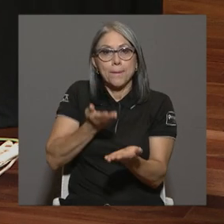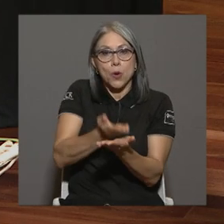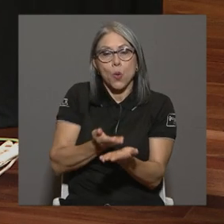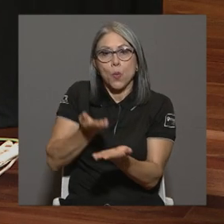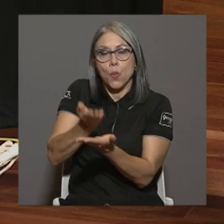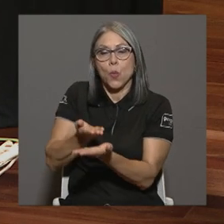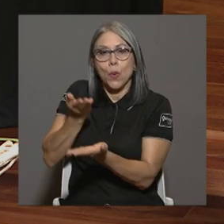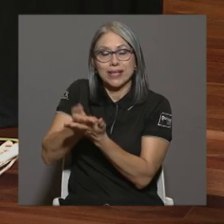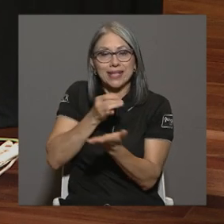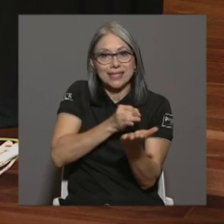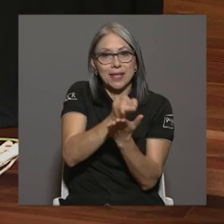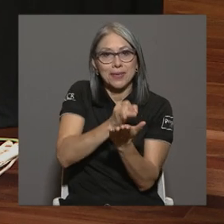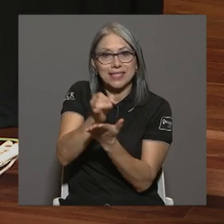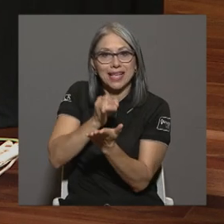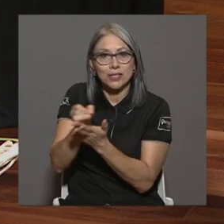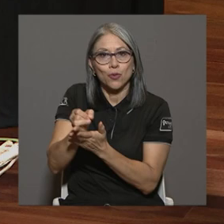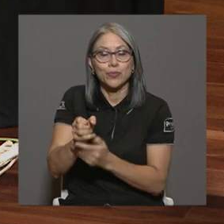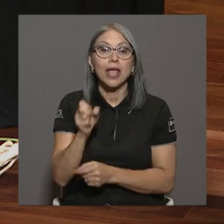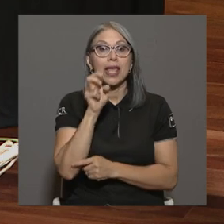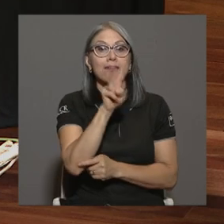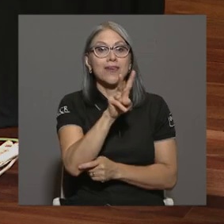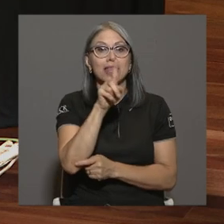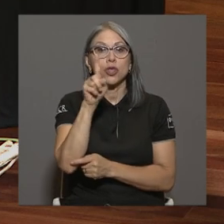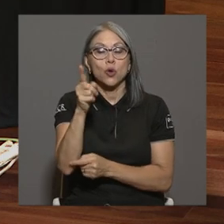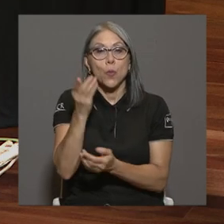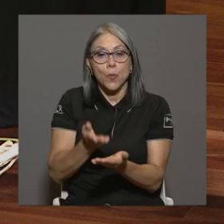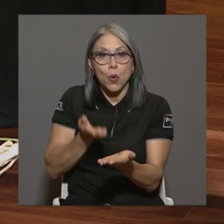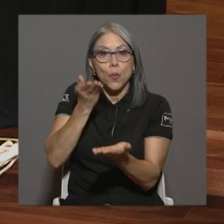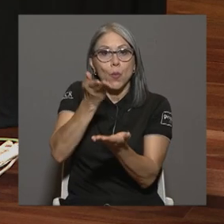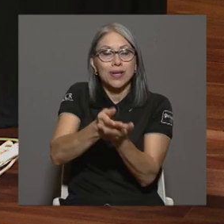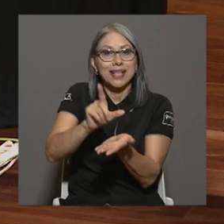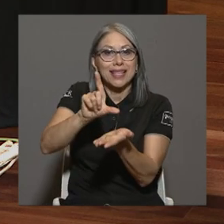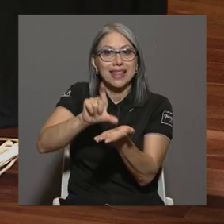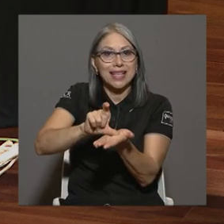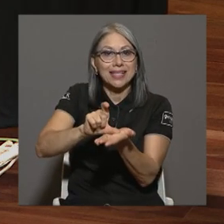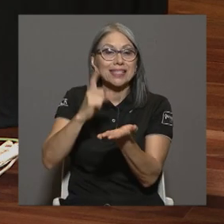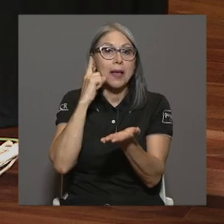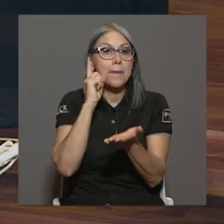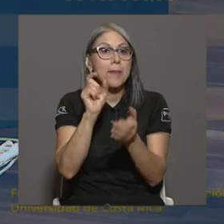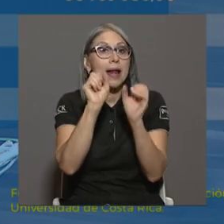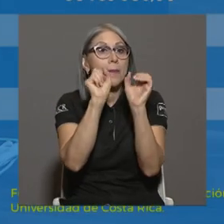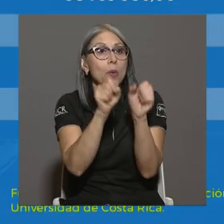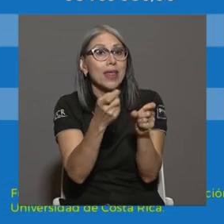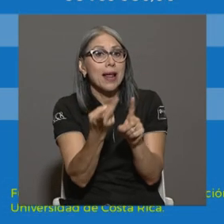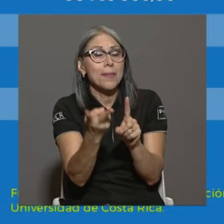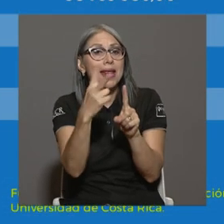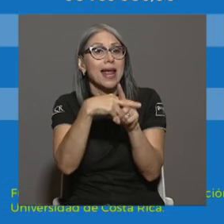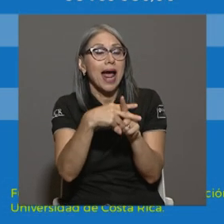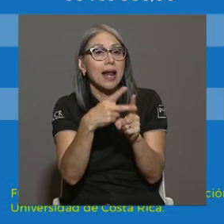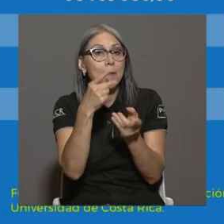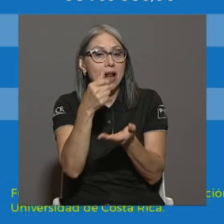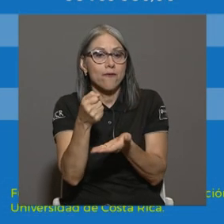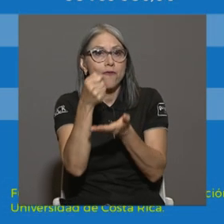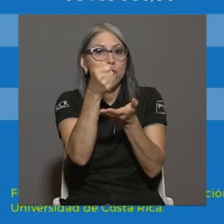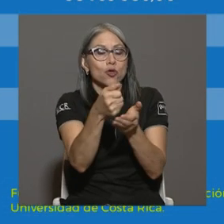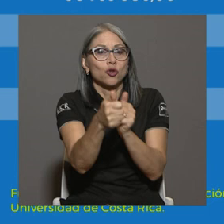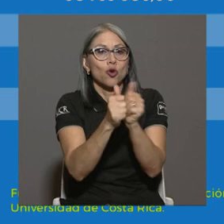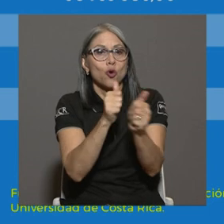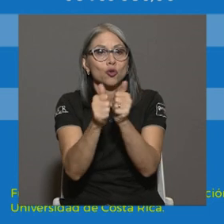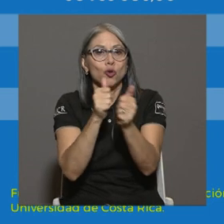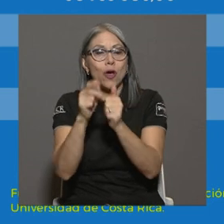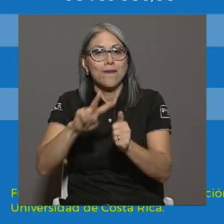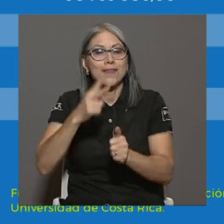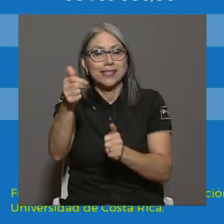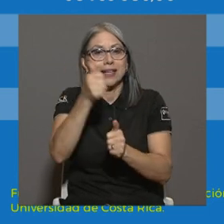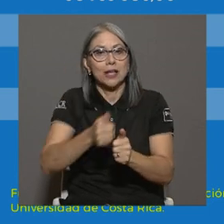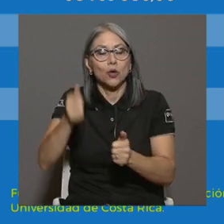investigación y 21 propuestas de tesis para aplicar a fondos concursables de la Vicerrectoría de Investigación.